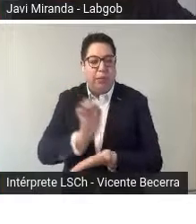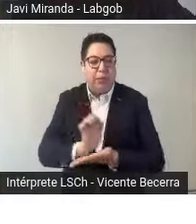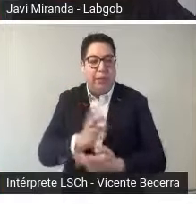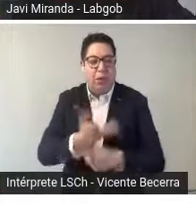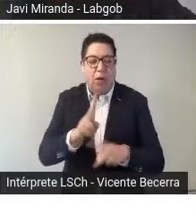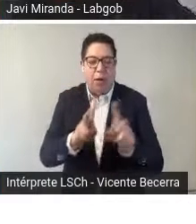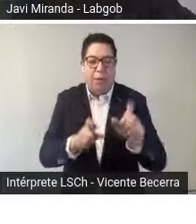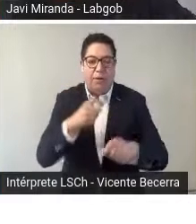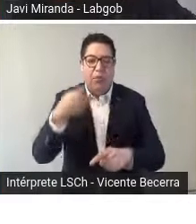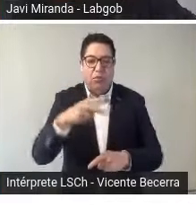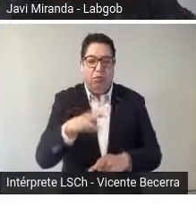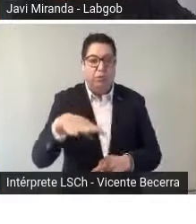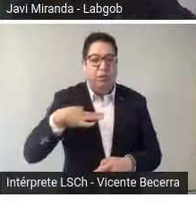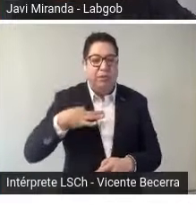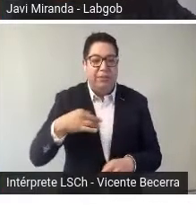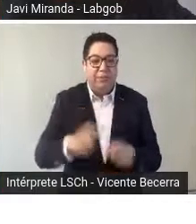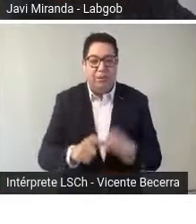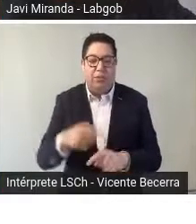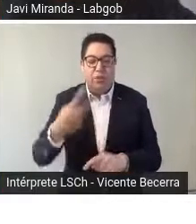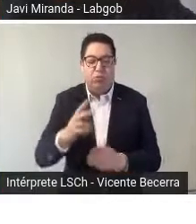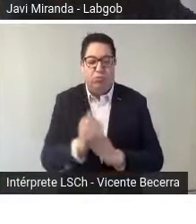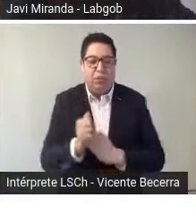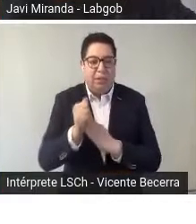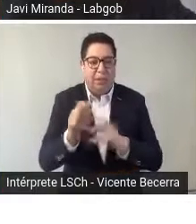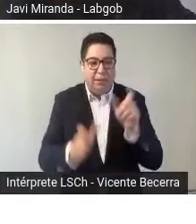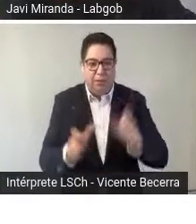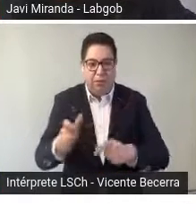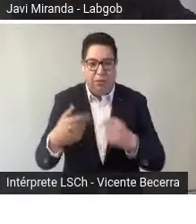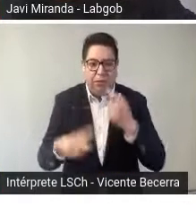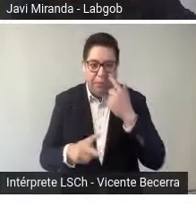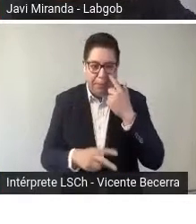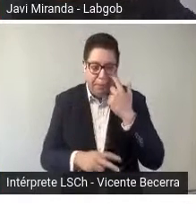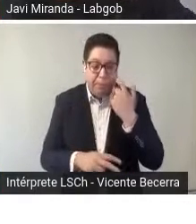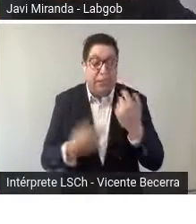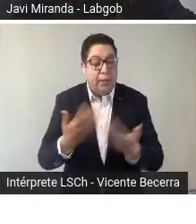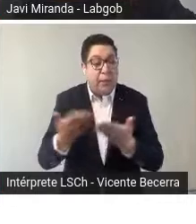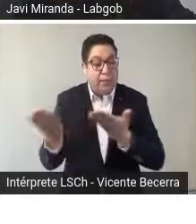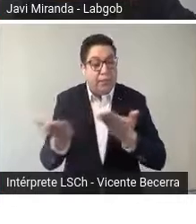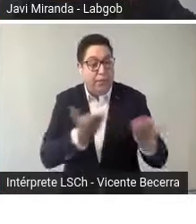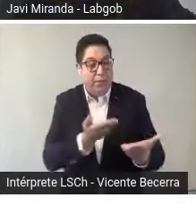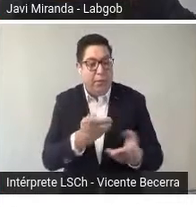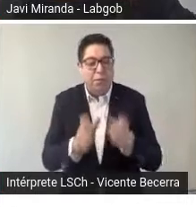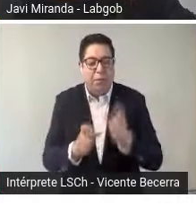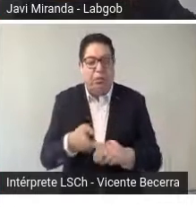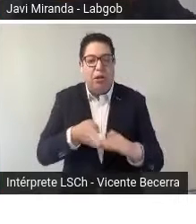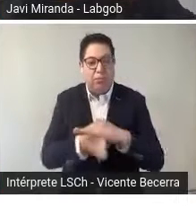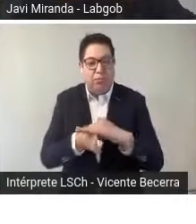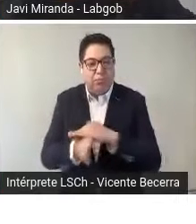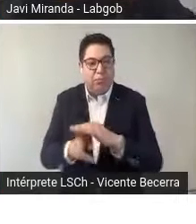servicio civil y el programa Red Mujeres Líderes en el Estado. Así que los invitamos a todos a ingresar